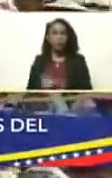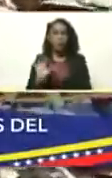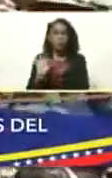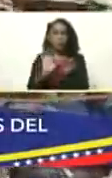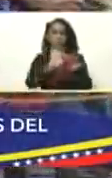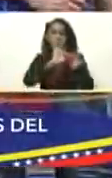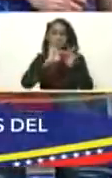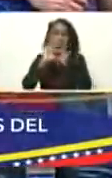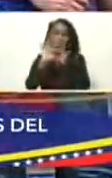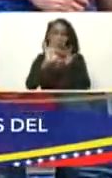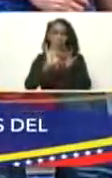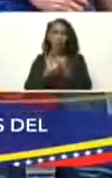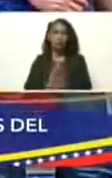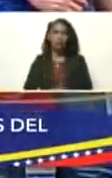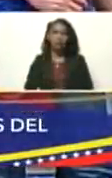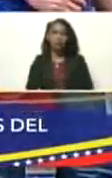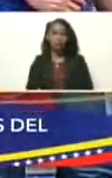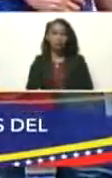Unidos,